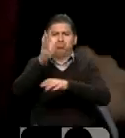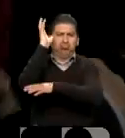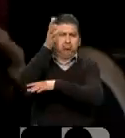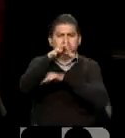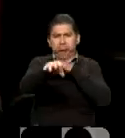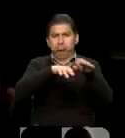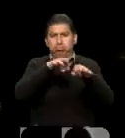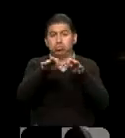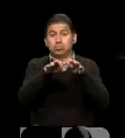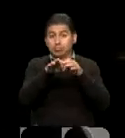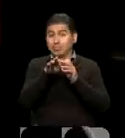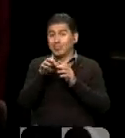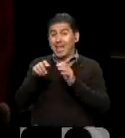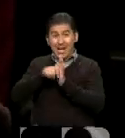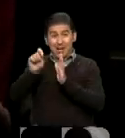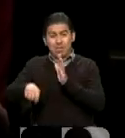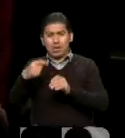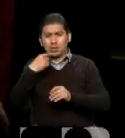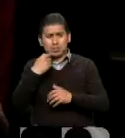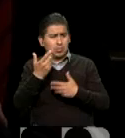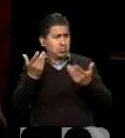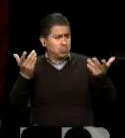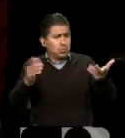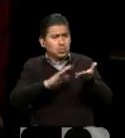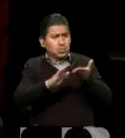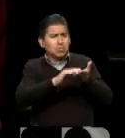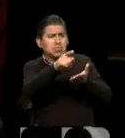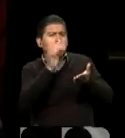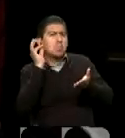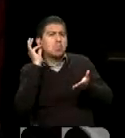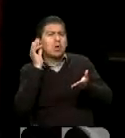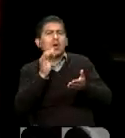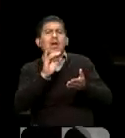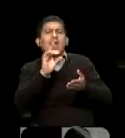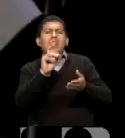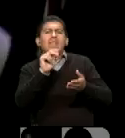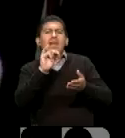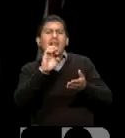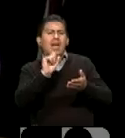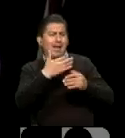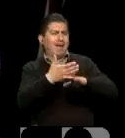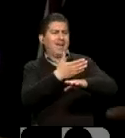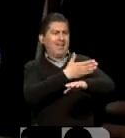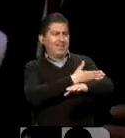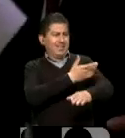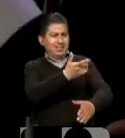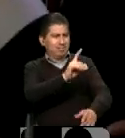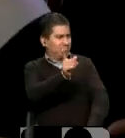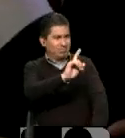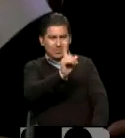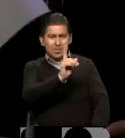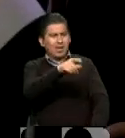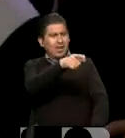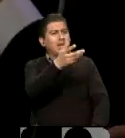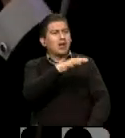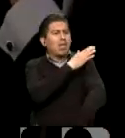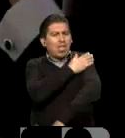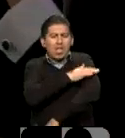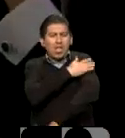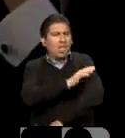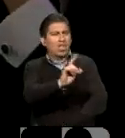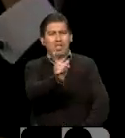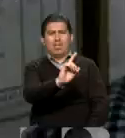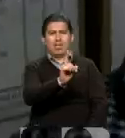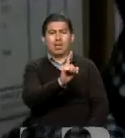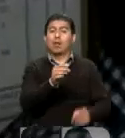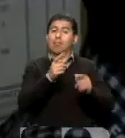Ellos concordaron en decir que la recusación en contra de la jueza nacional Daniela Camacho se debió resolver previo a instalar la audiencia. No obstante, la jueza